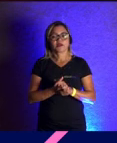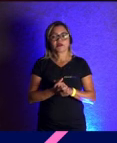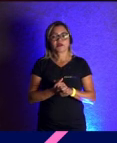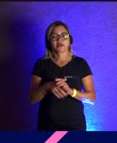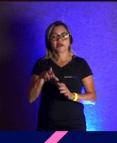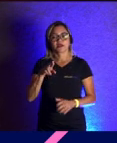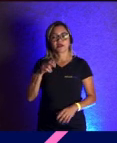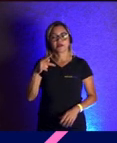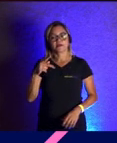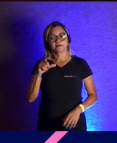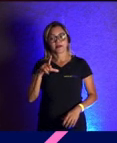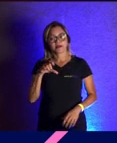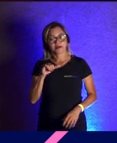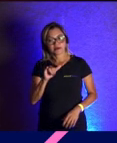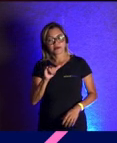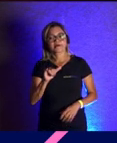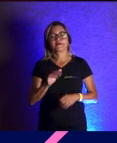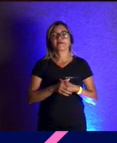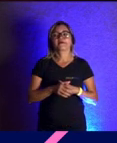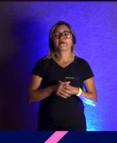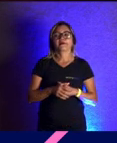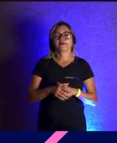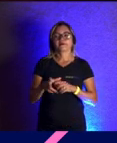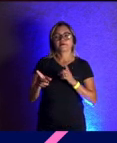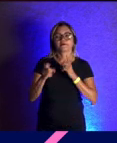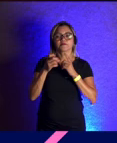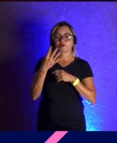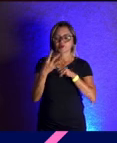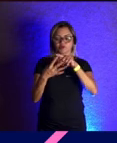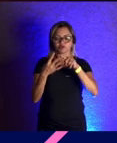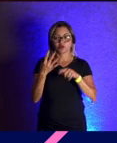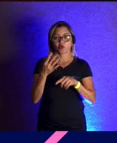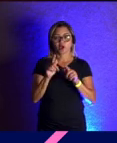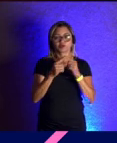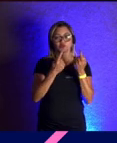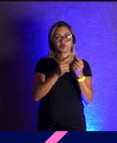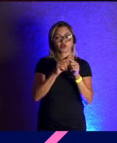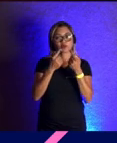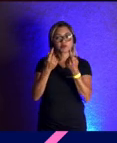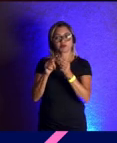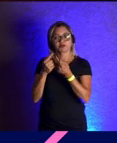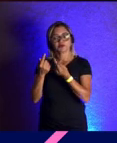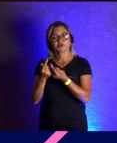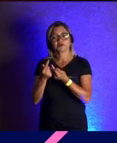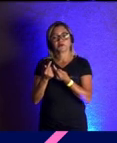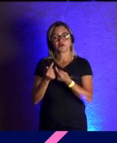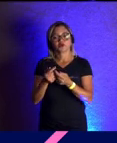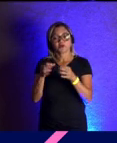Los grupos de clases que, como aquí vemos, son 4 grupos de clases muy identificados.